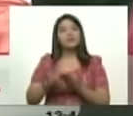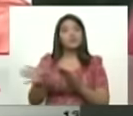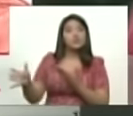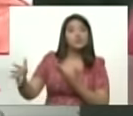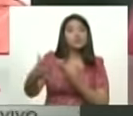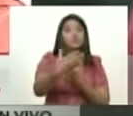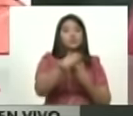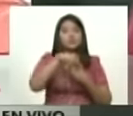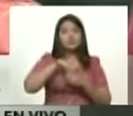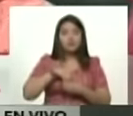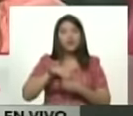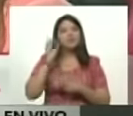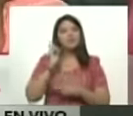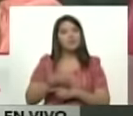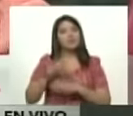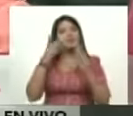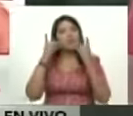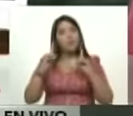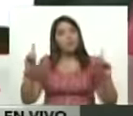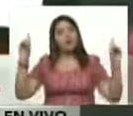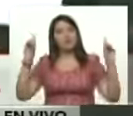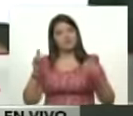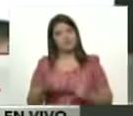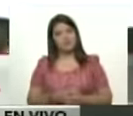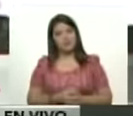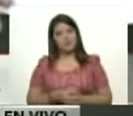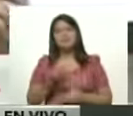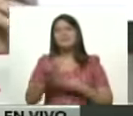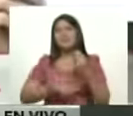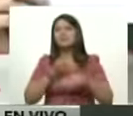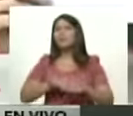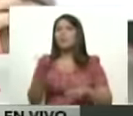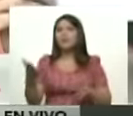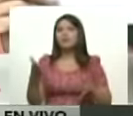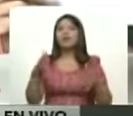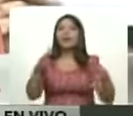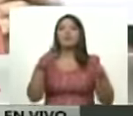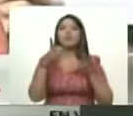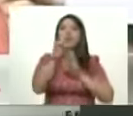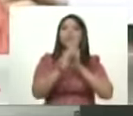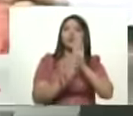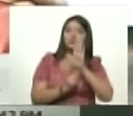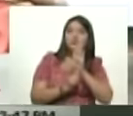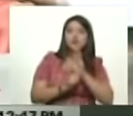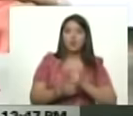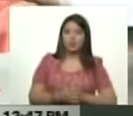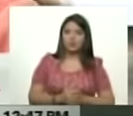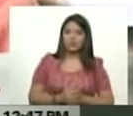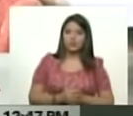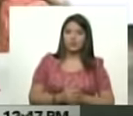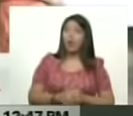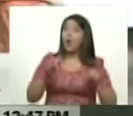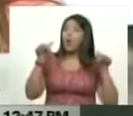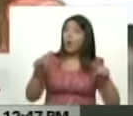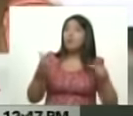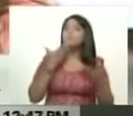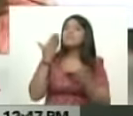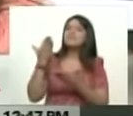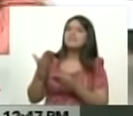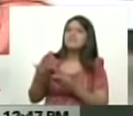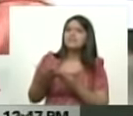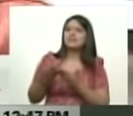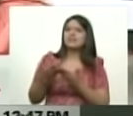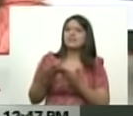redil de la democracia. Si se está haciendo es porque triunfó la Constitución, porque quienes vienen hoy a pedir